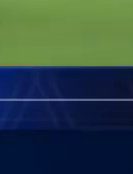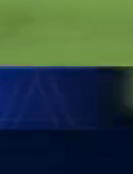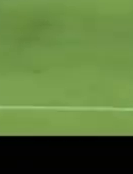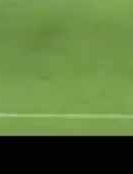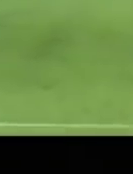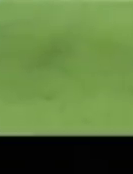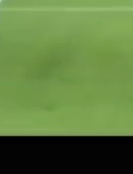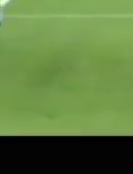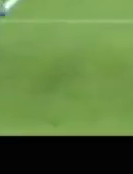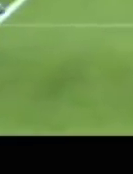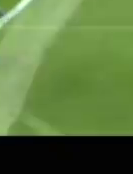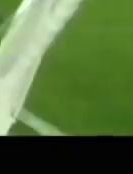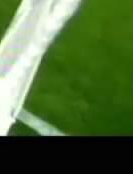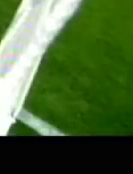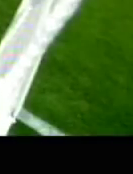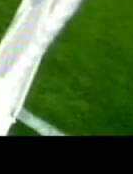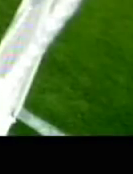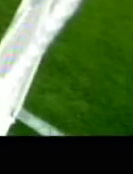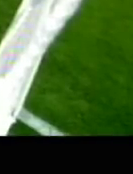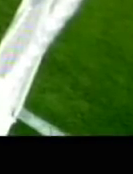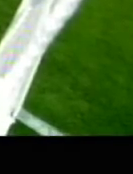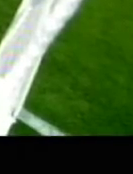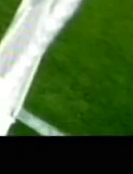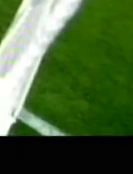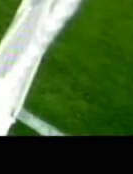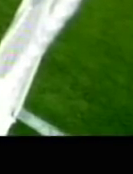despidieron del certamen tras sufrir el revés.